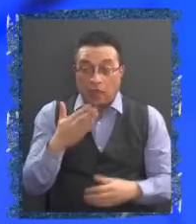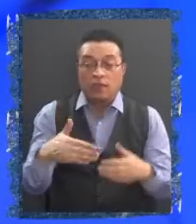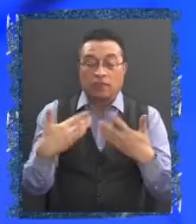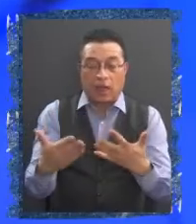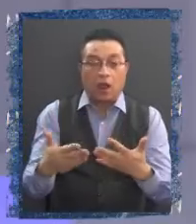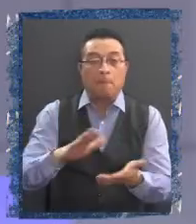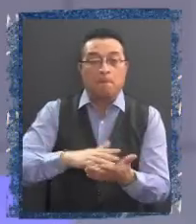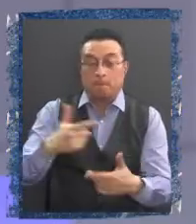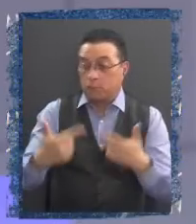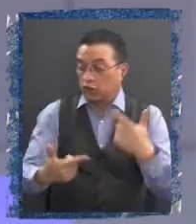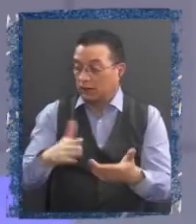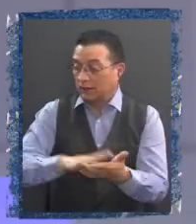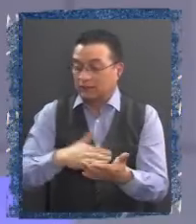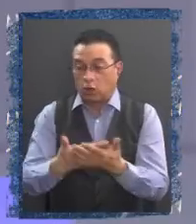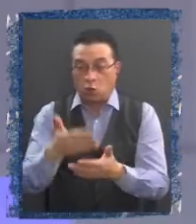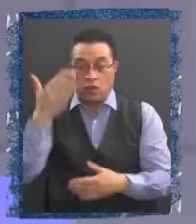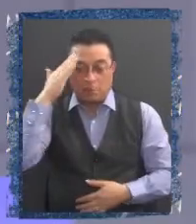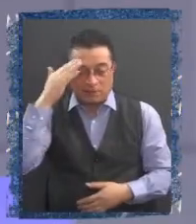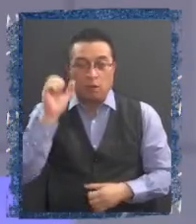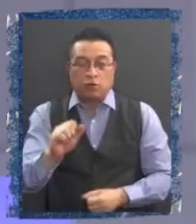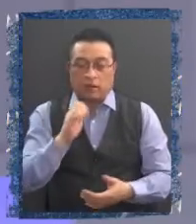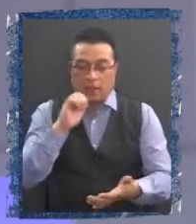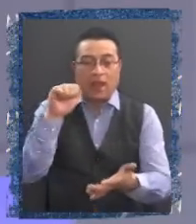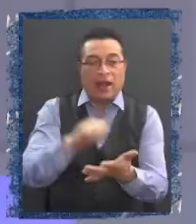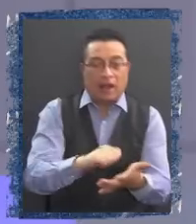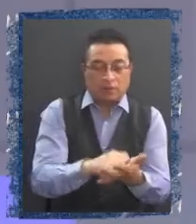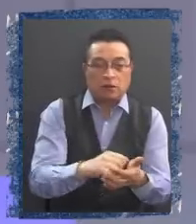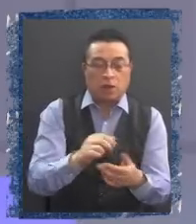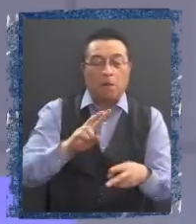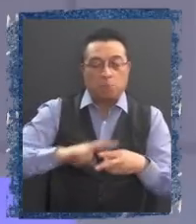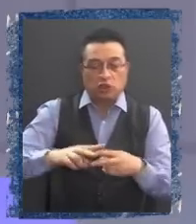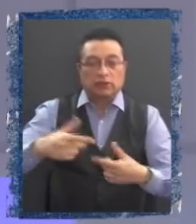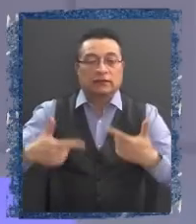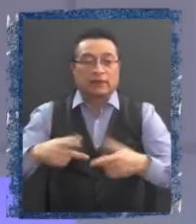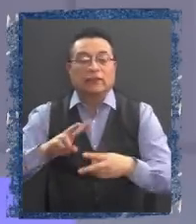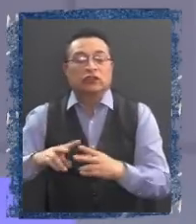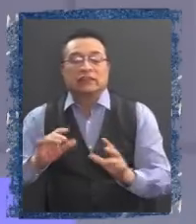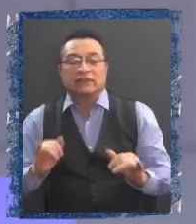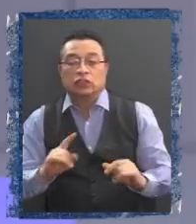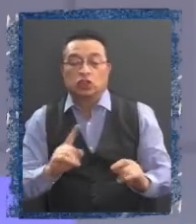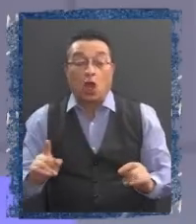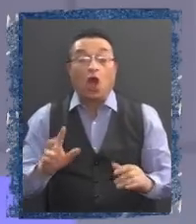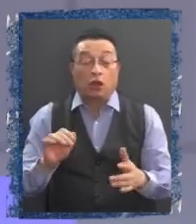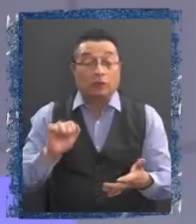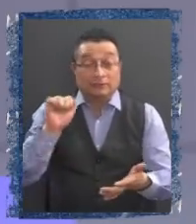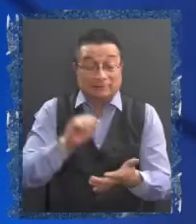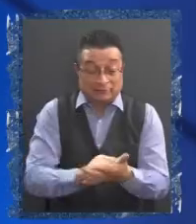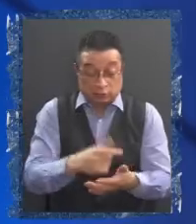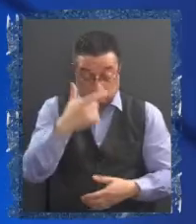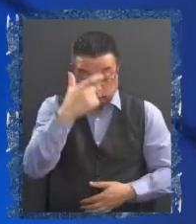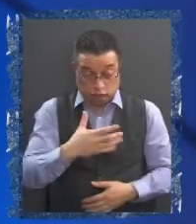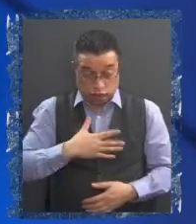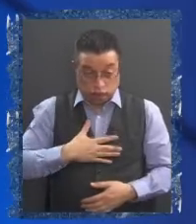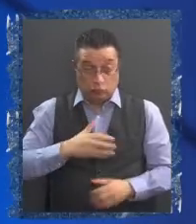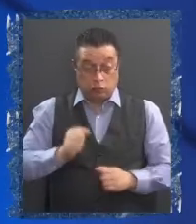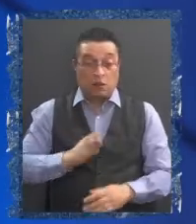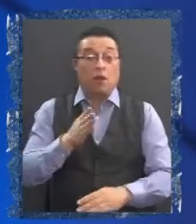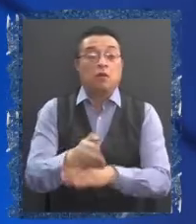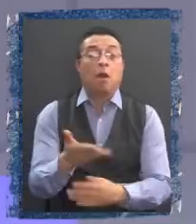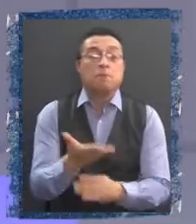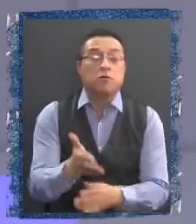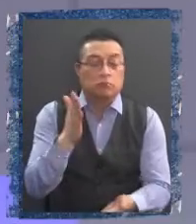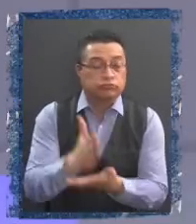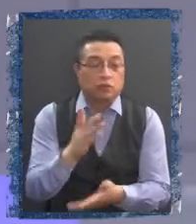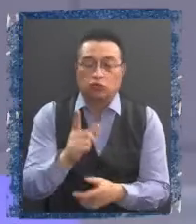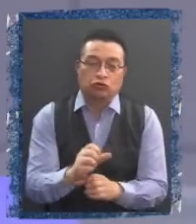mental. Eso podría ser algo reclamable. No hizo o hizo la política. Pero no hay un derecho reclamable, exigible, no hay algo que yo como ciudadano pueda ir y exigir. ¿Cierto? Entonces tenemos